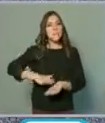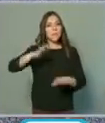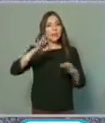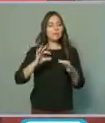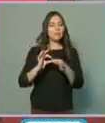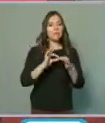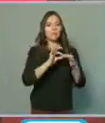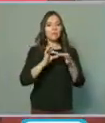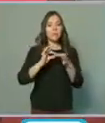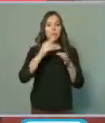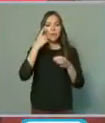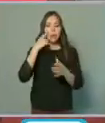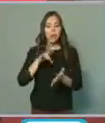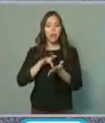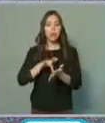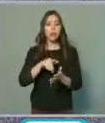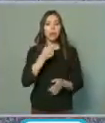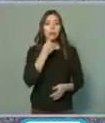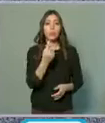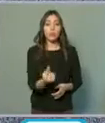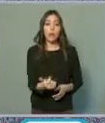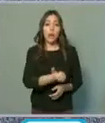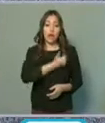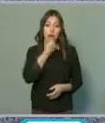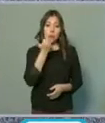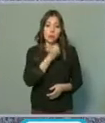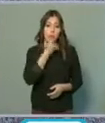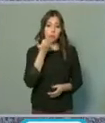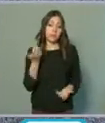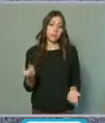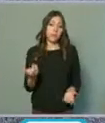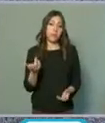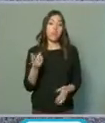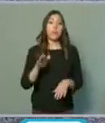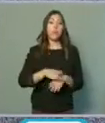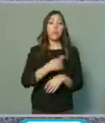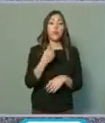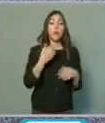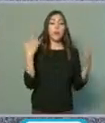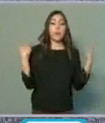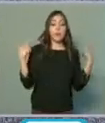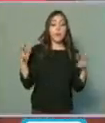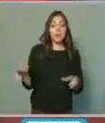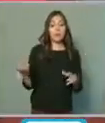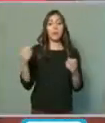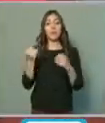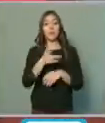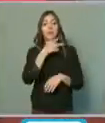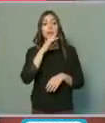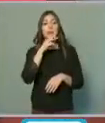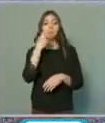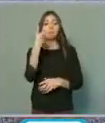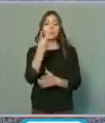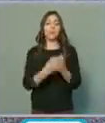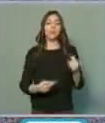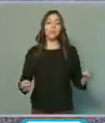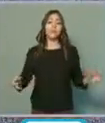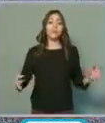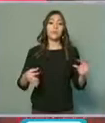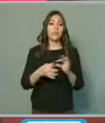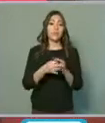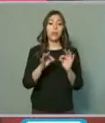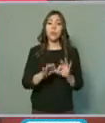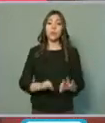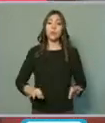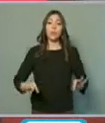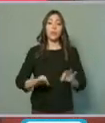del alumno en ese contexto, porque a final de cuentas los dos tienen algo en común. Los dos van a ser un factor